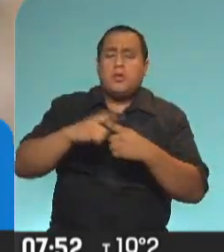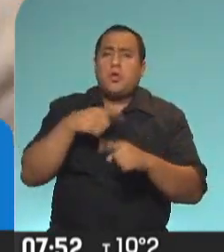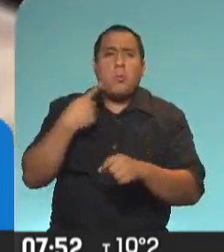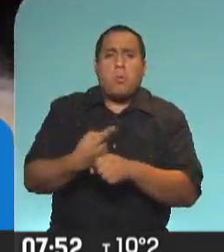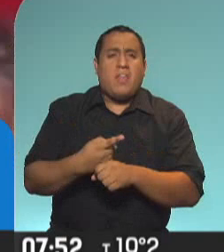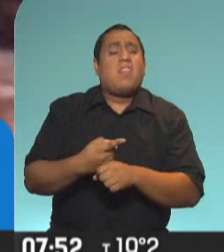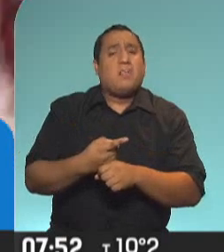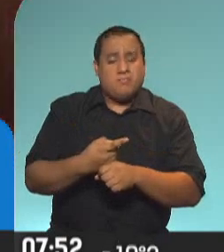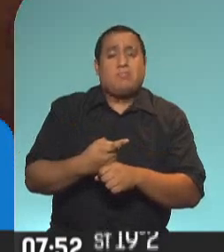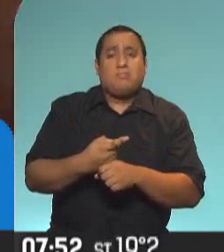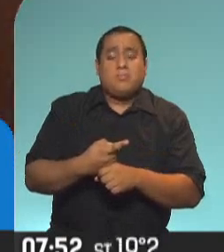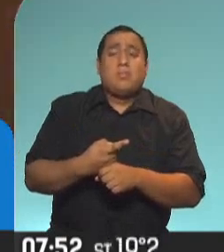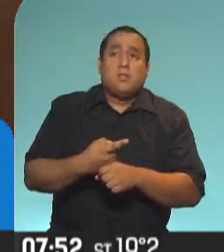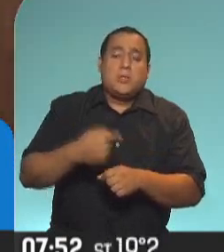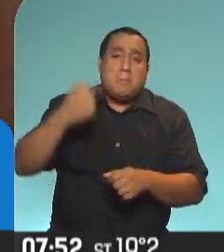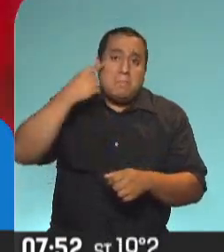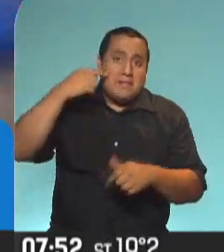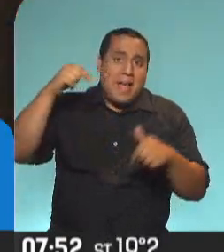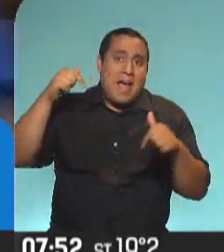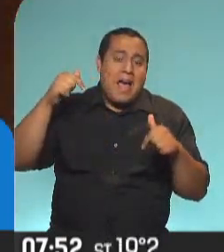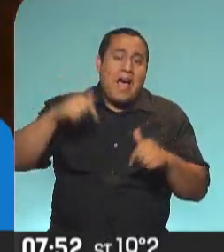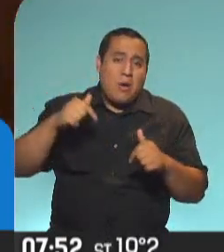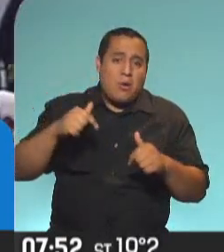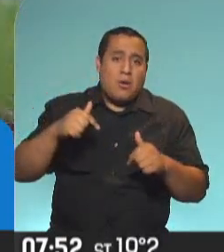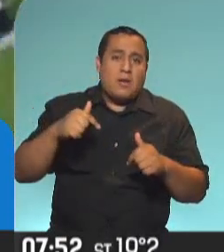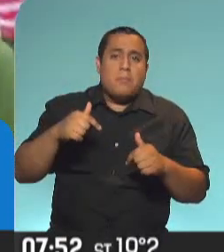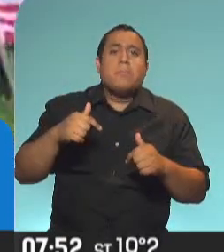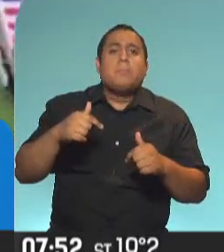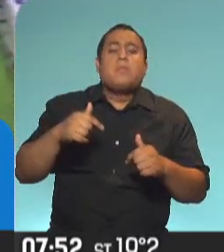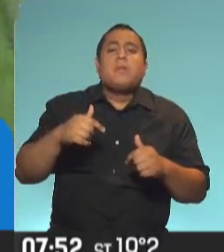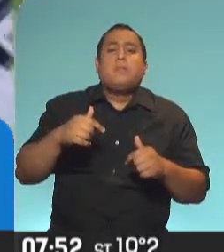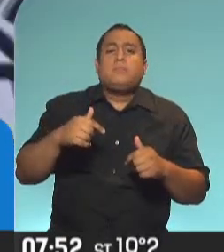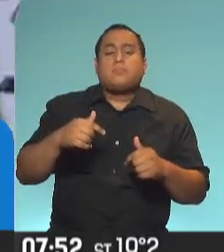del poder político. Así que bueno, me parece que en lo que sería